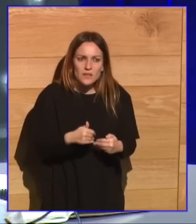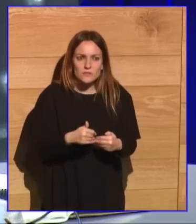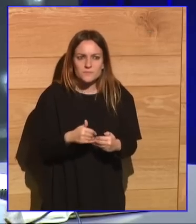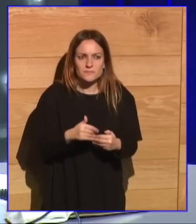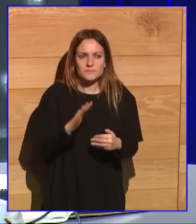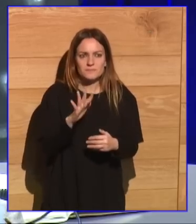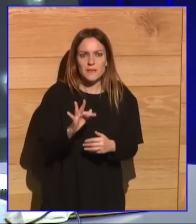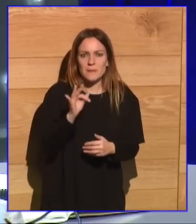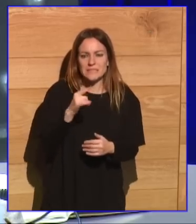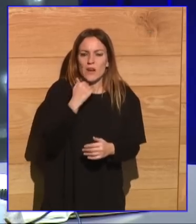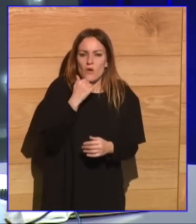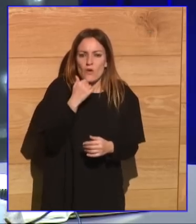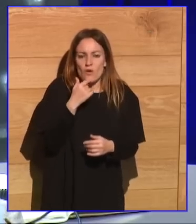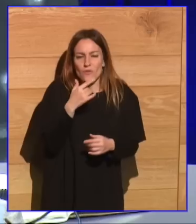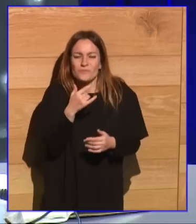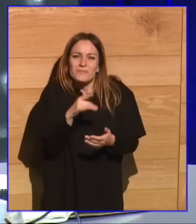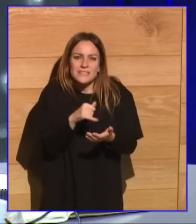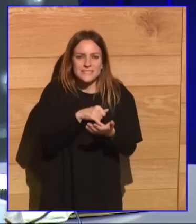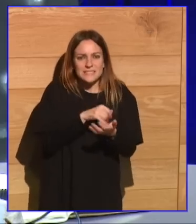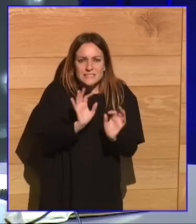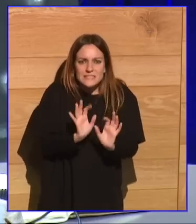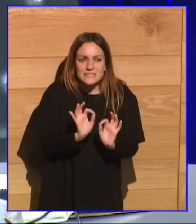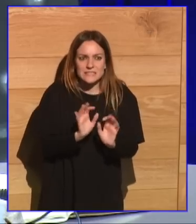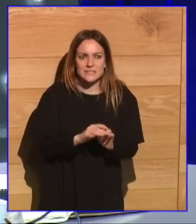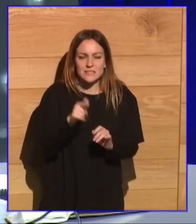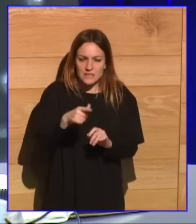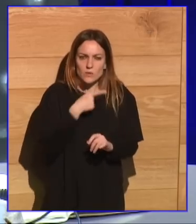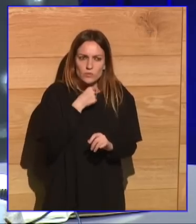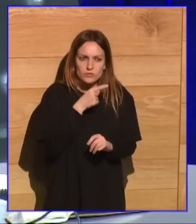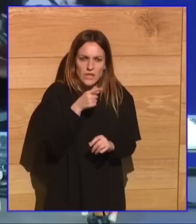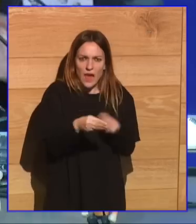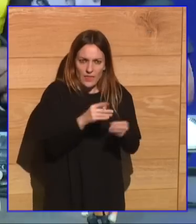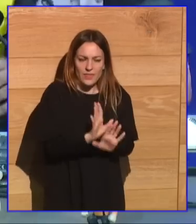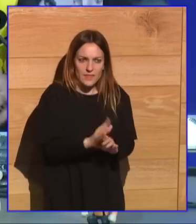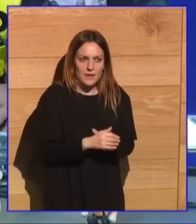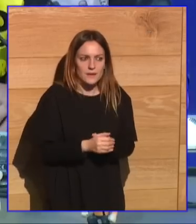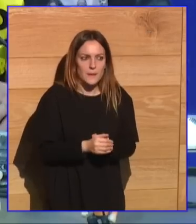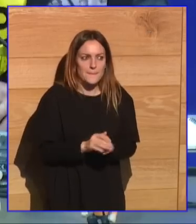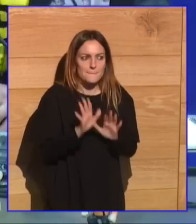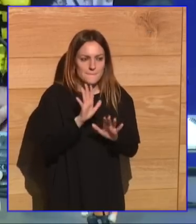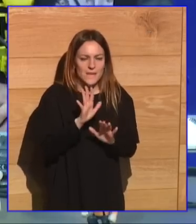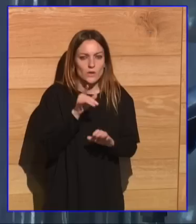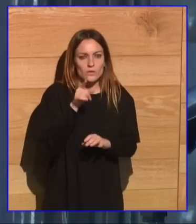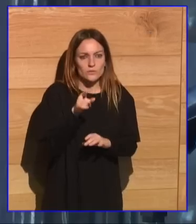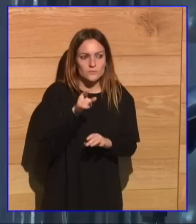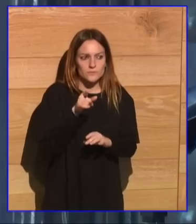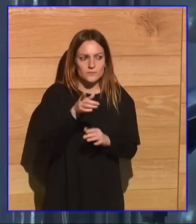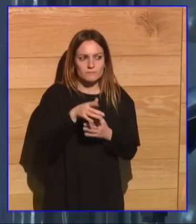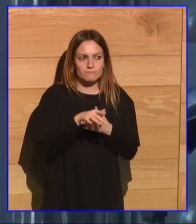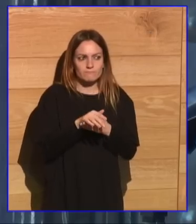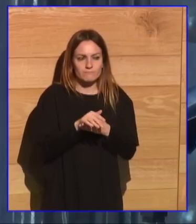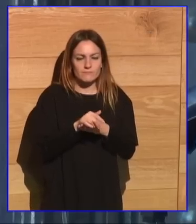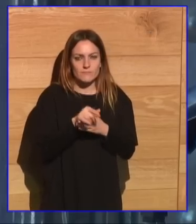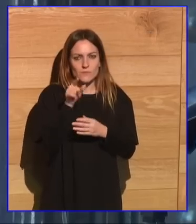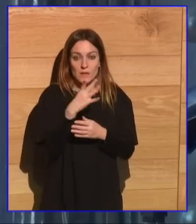la vez muy frágil. En fin, le gusta meterse en determinados lugares. Entra en pero aunque sitios. tú llegues